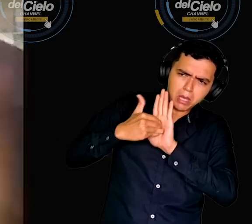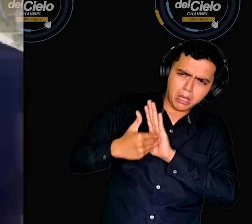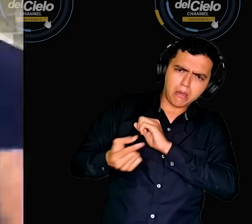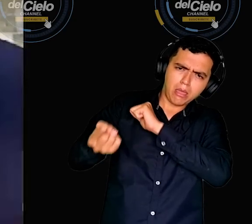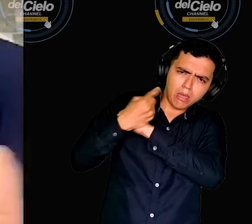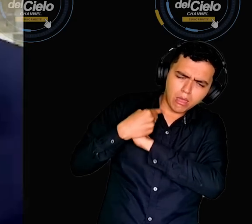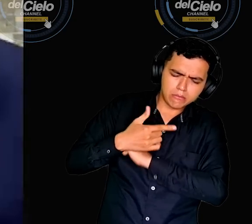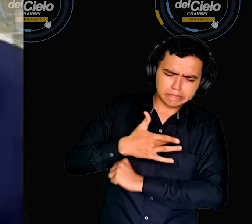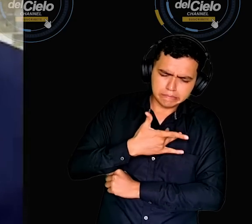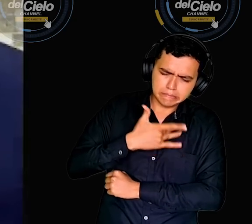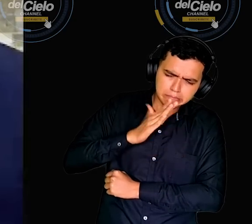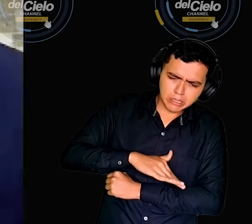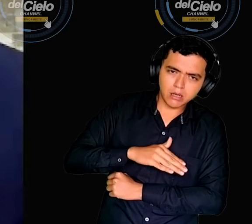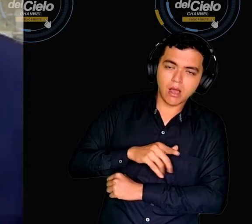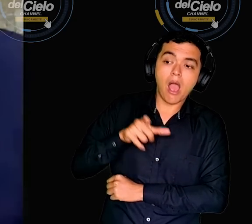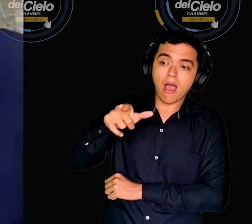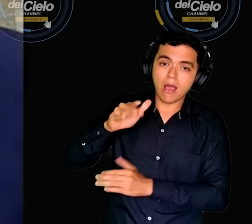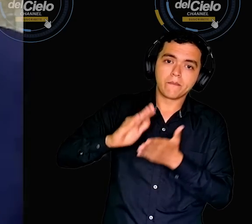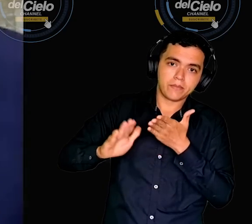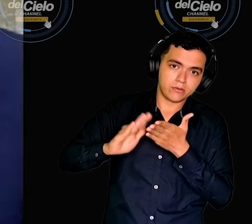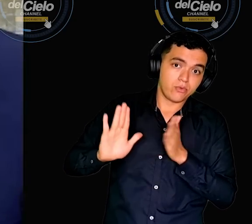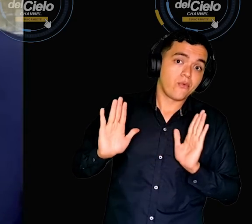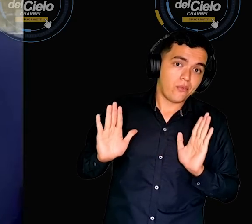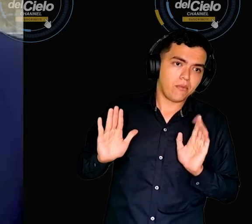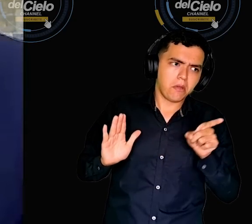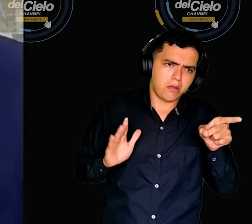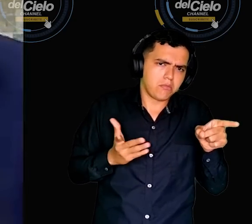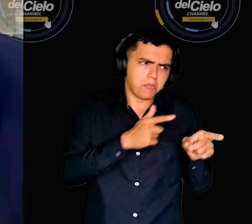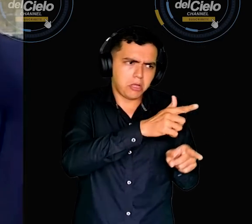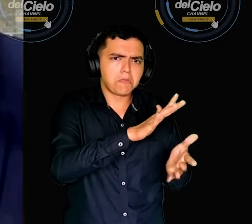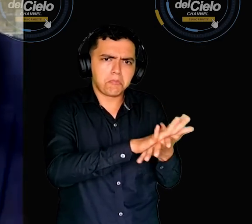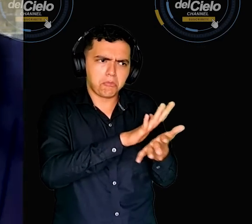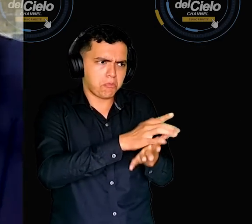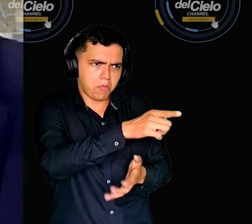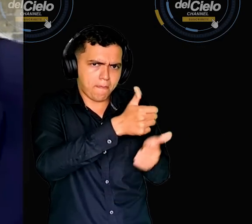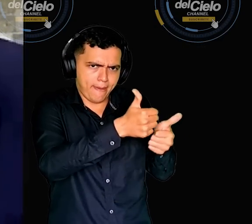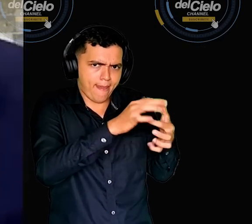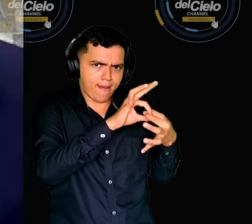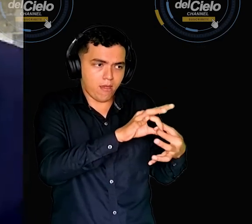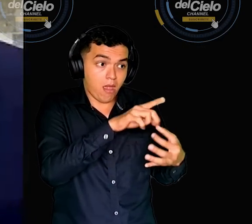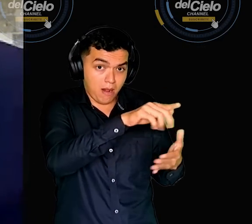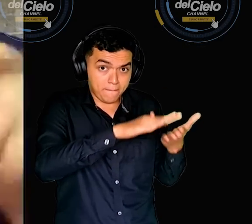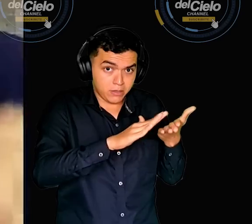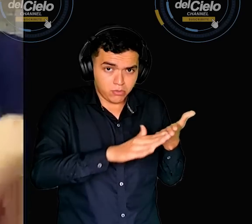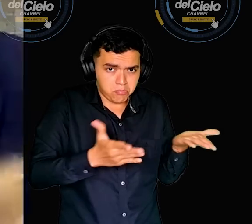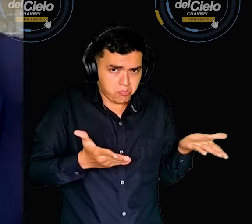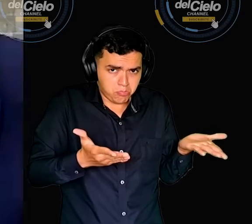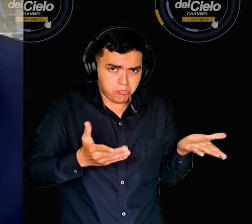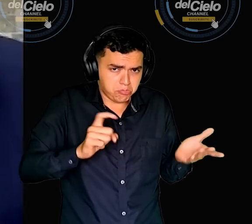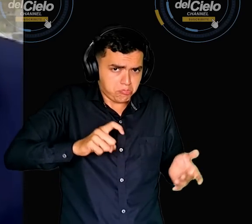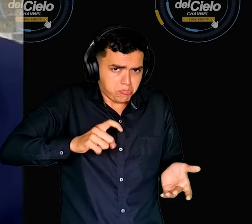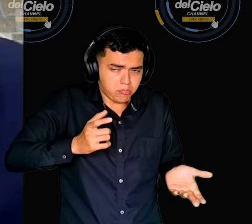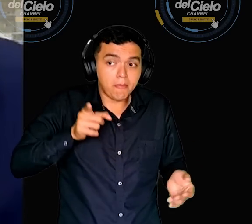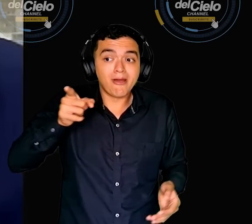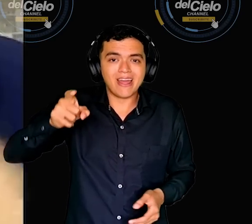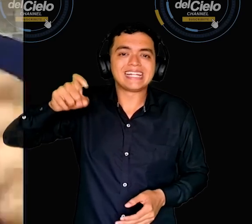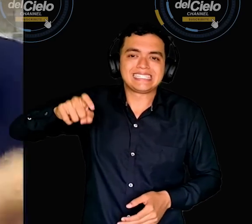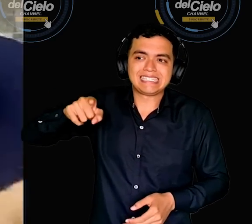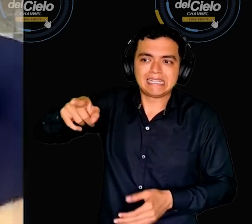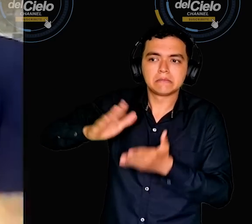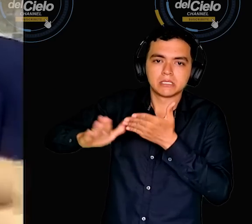qué bueno es que nosotros aprendamos estos elementos que construyen unidad, que lleva a que el